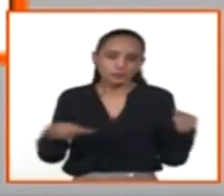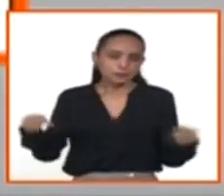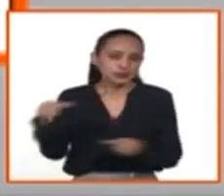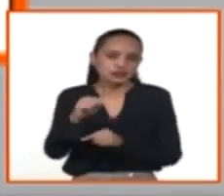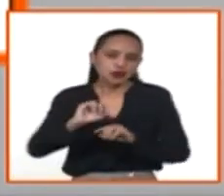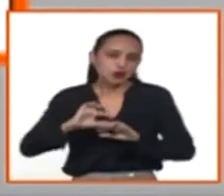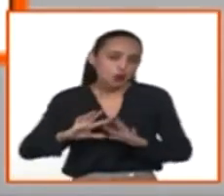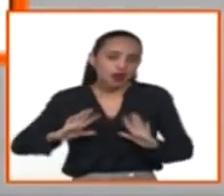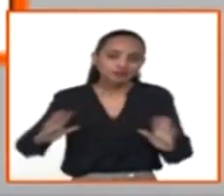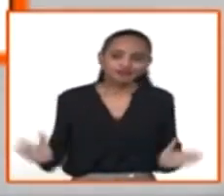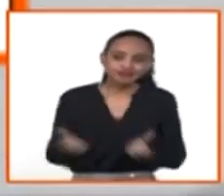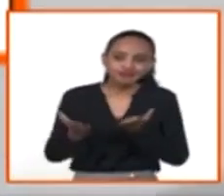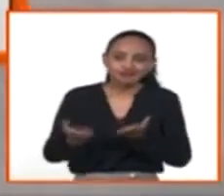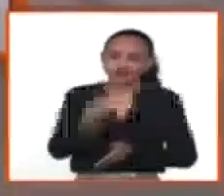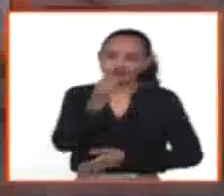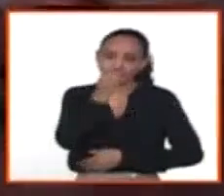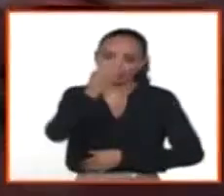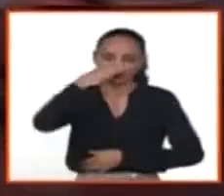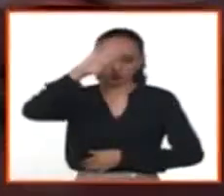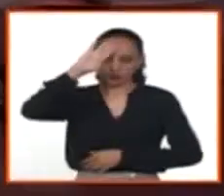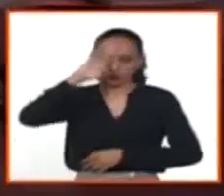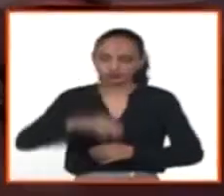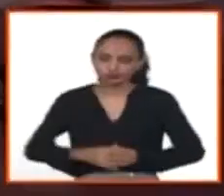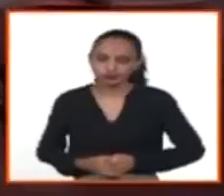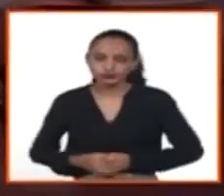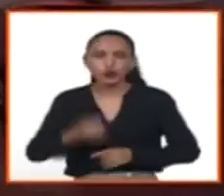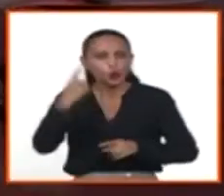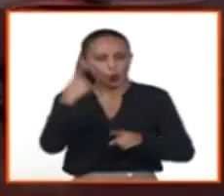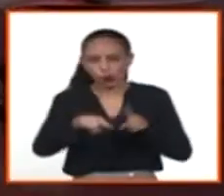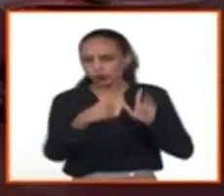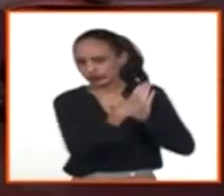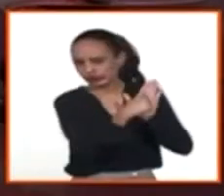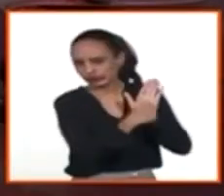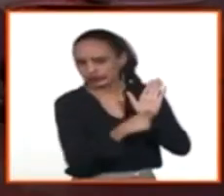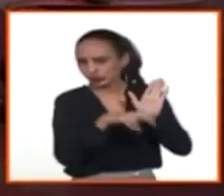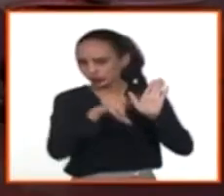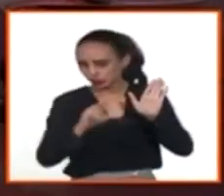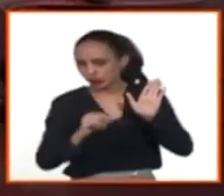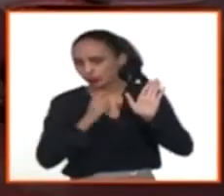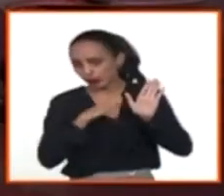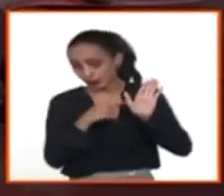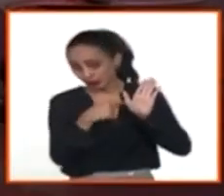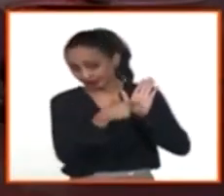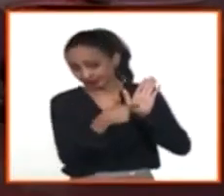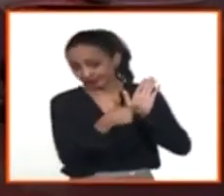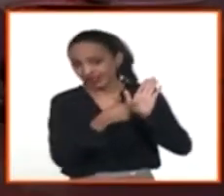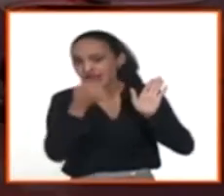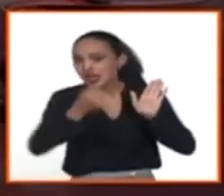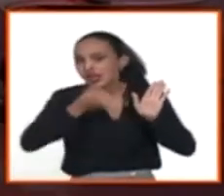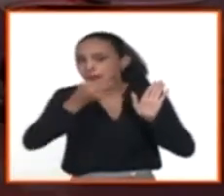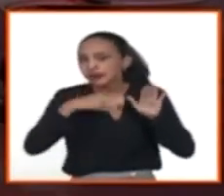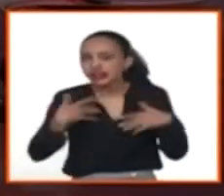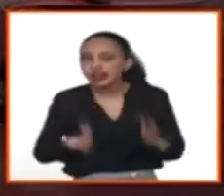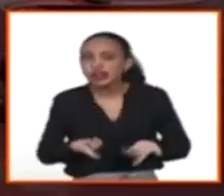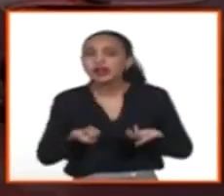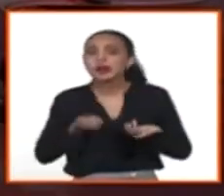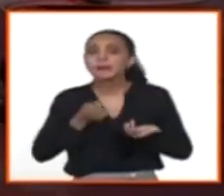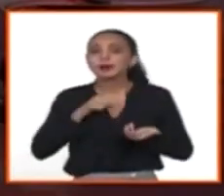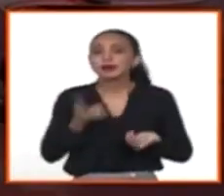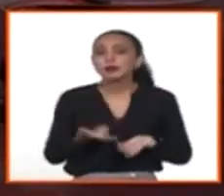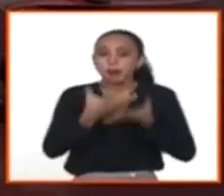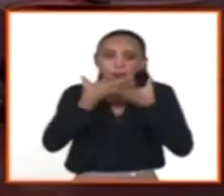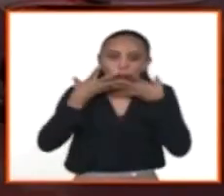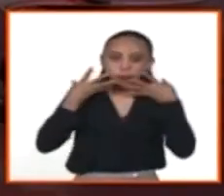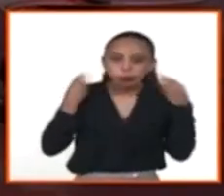soberanía alimentaria. Entre otros aspectos novedosos, también, por supuesto, resalta los relativos relativo a los temas de pérdidas y desperdicios de